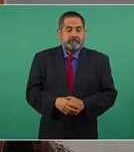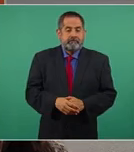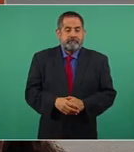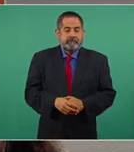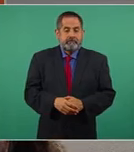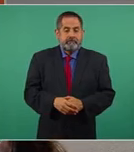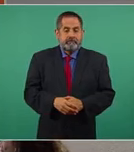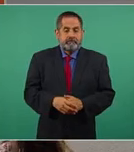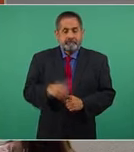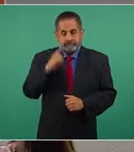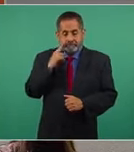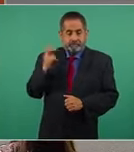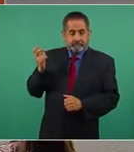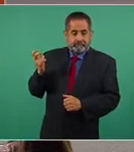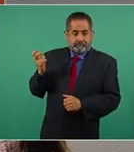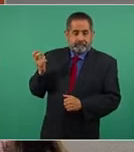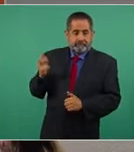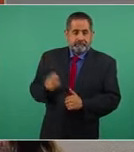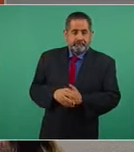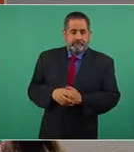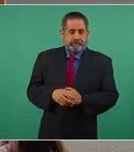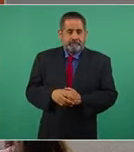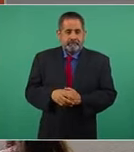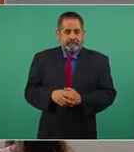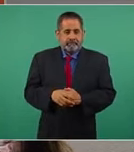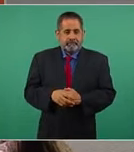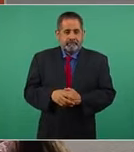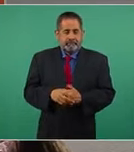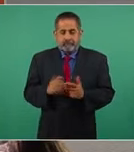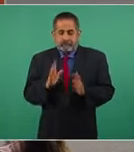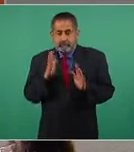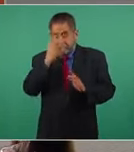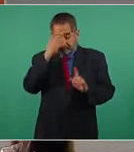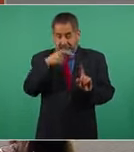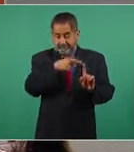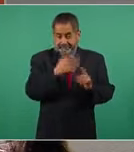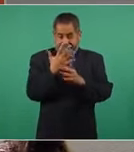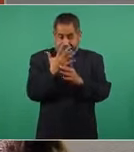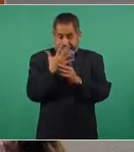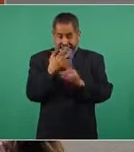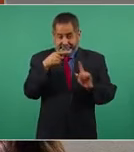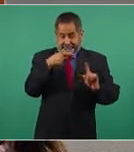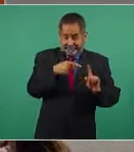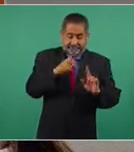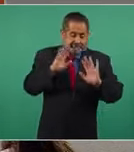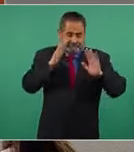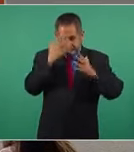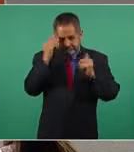prejuicio, sí. Miren lo que le pusieron, pero no sé si ves él, ¿eh?